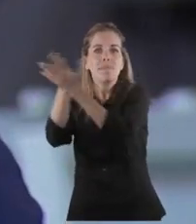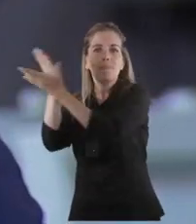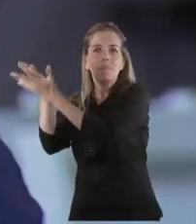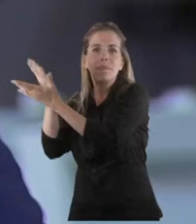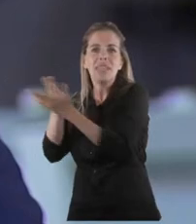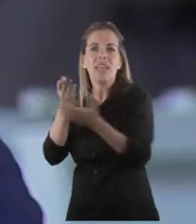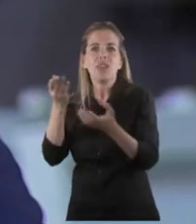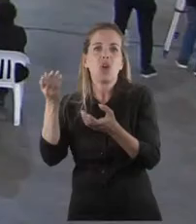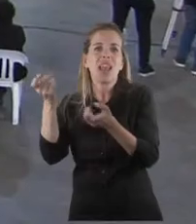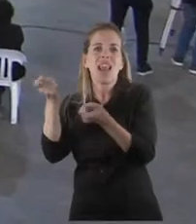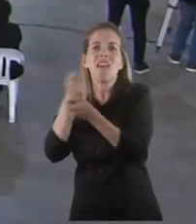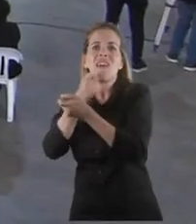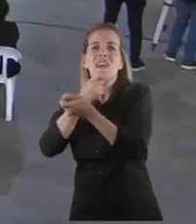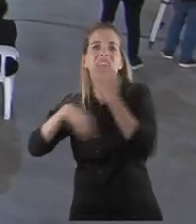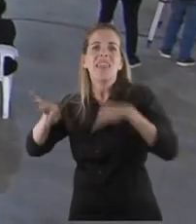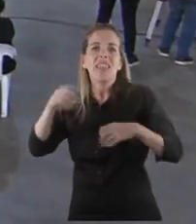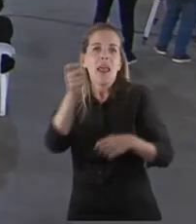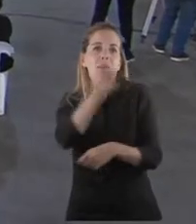vacuna.